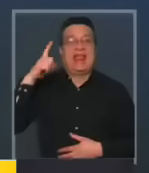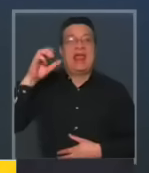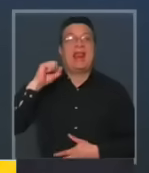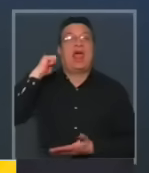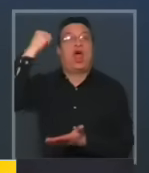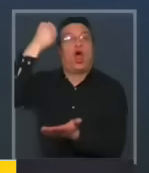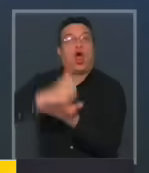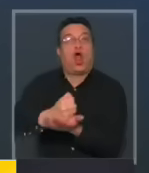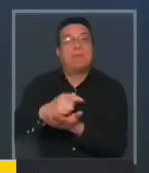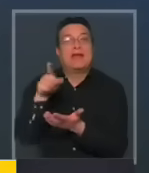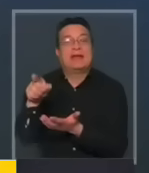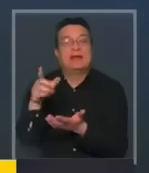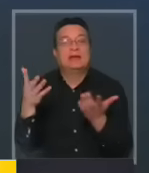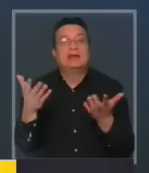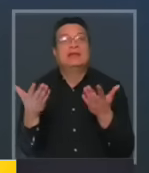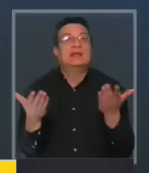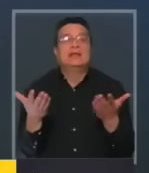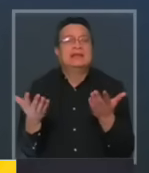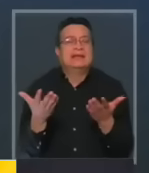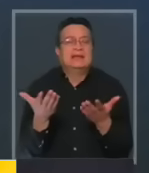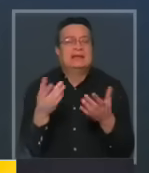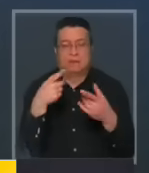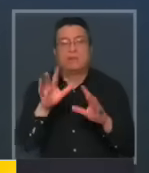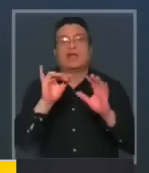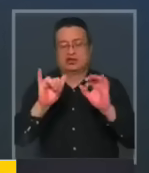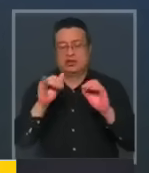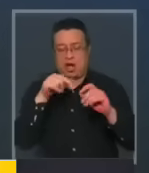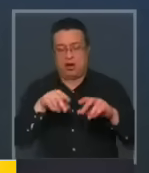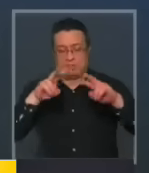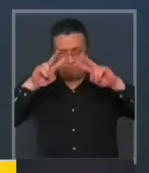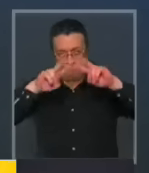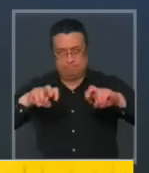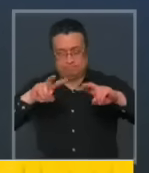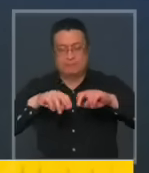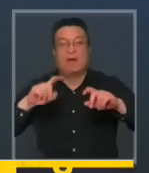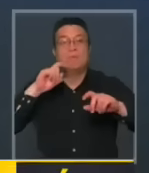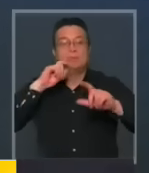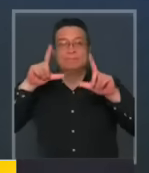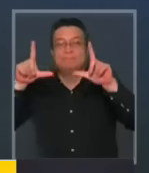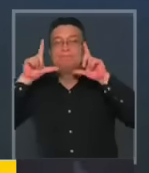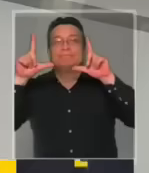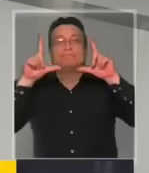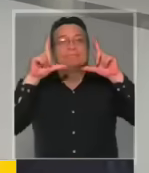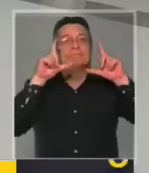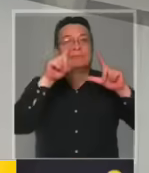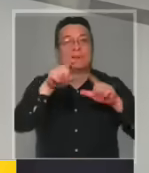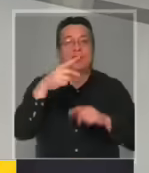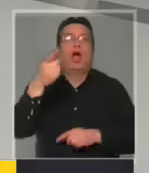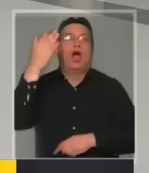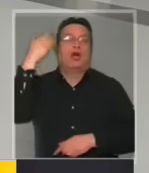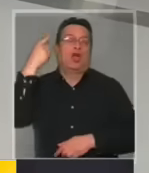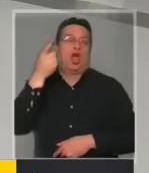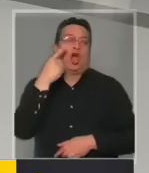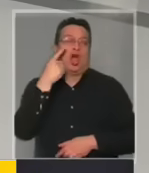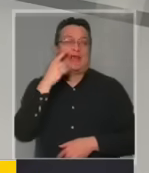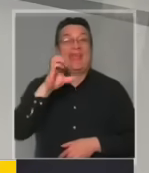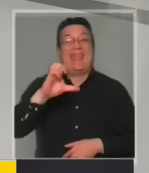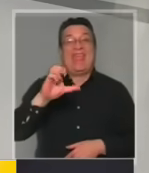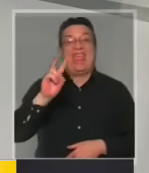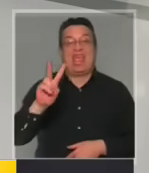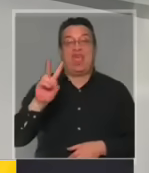esta hora, los quiero invitar a que hagamos una especie de radiografía, ¿no? De los protagonistas de esta jornada. Un viejo conocido, Evo